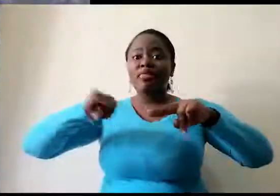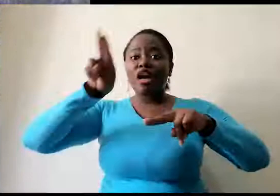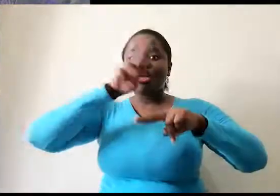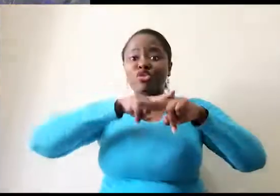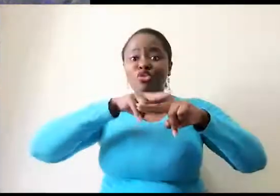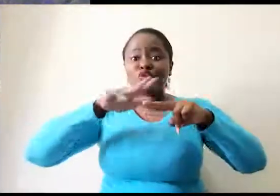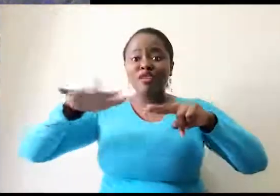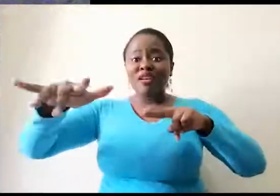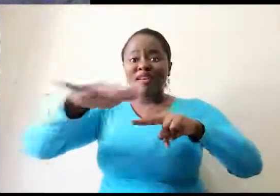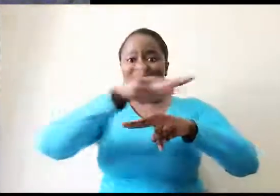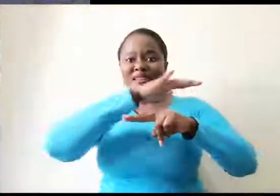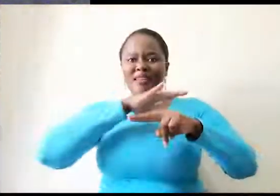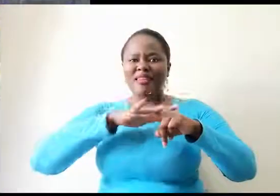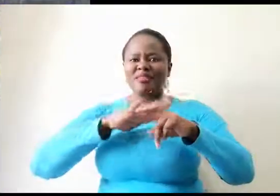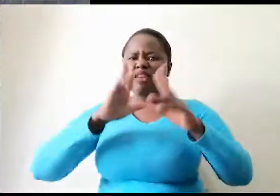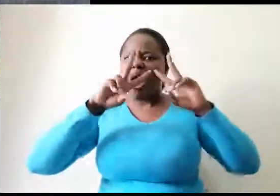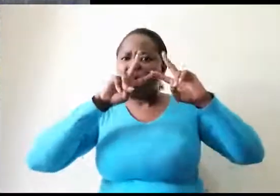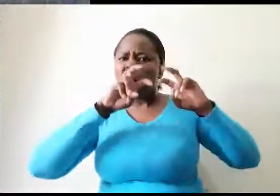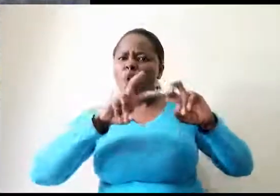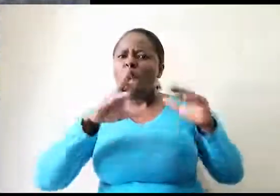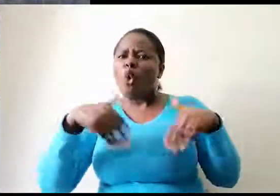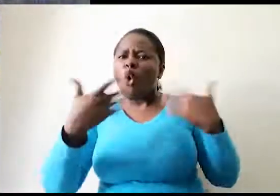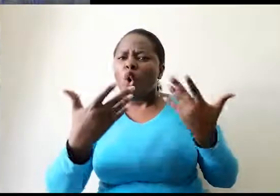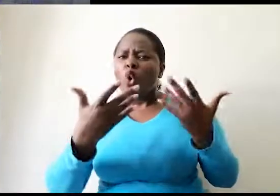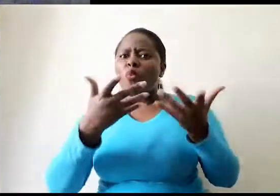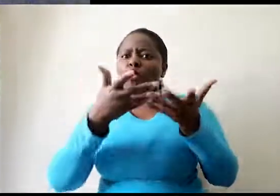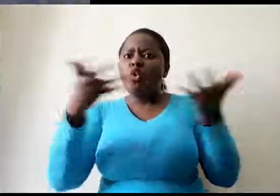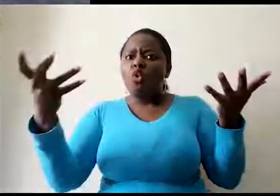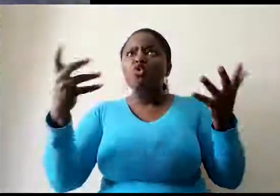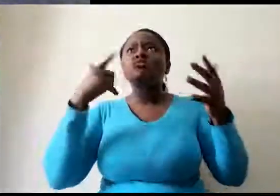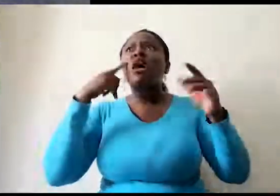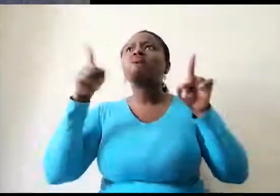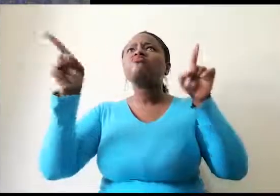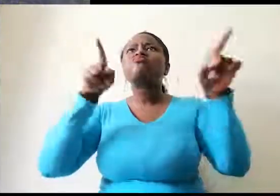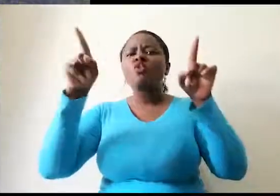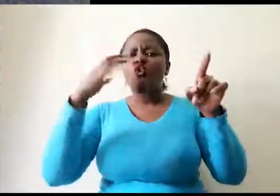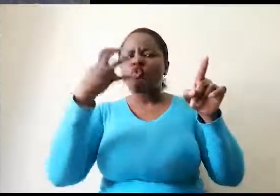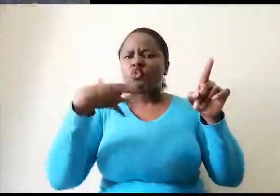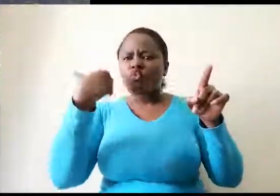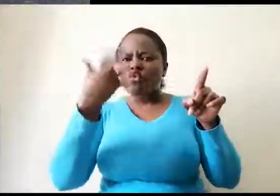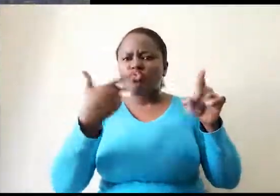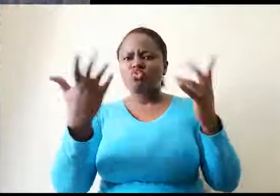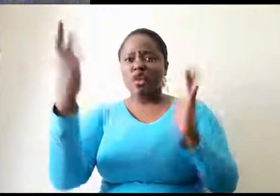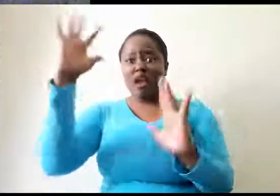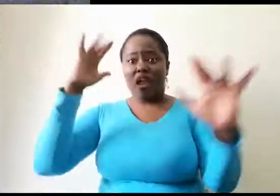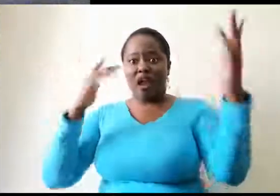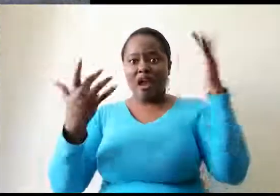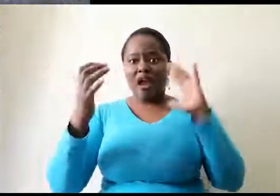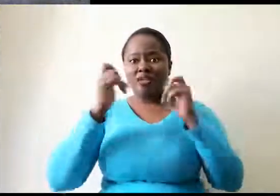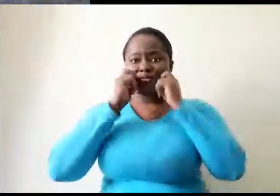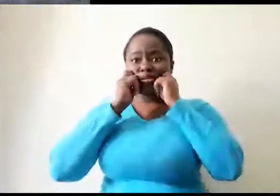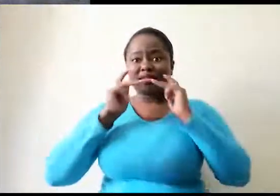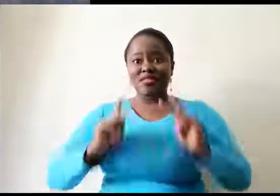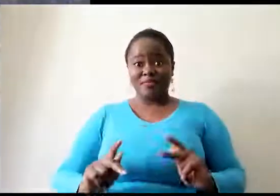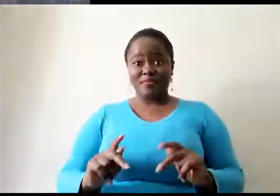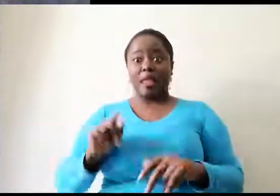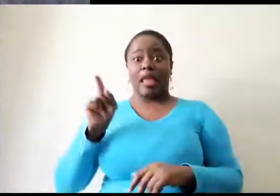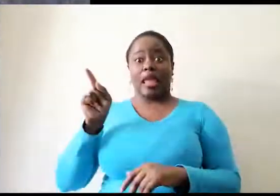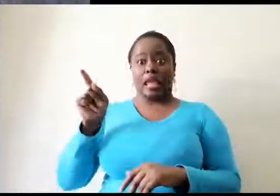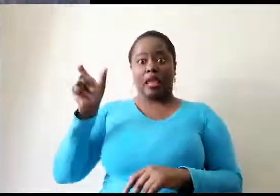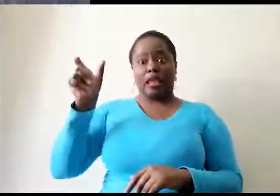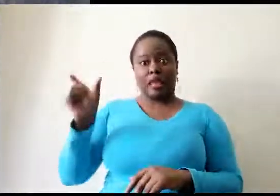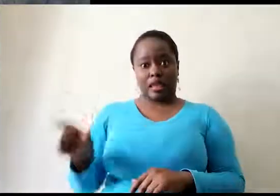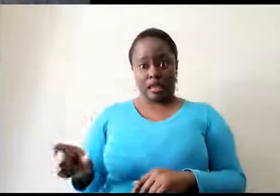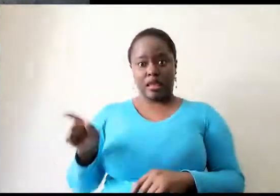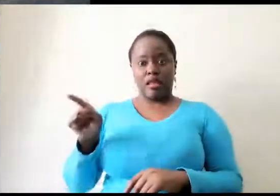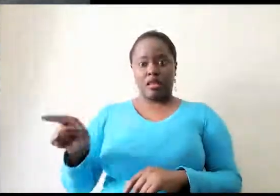de la naturaleza, de su composición. En ese sentido, Epicuro es atomista, hijo heredero